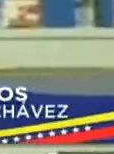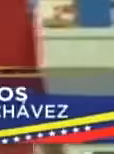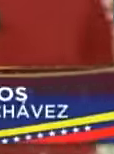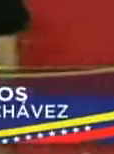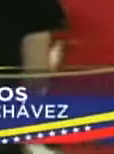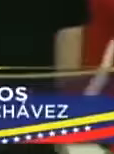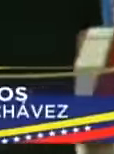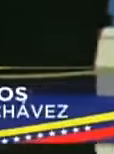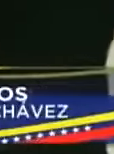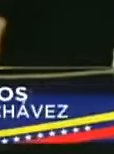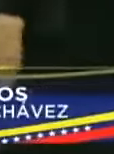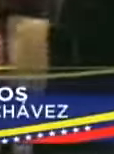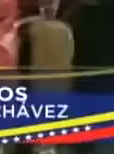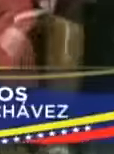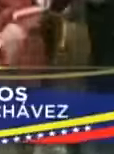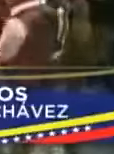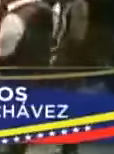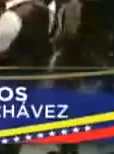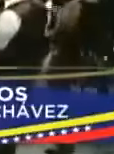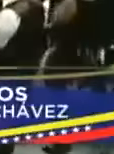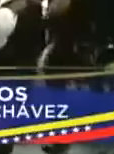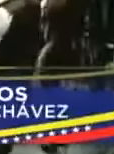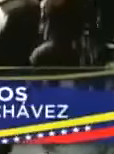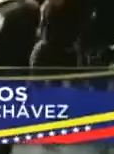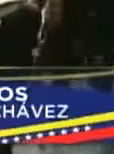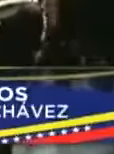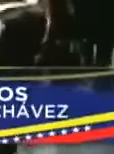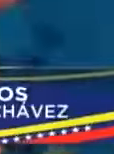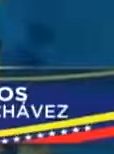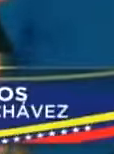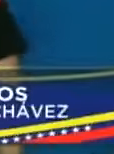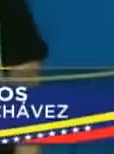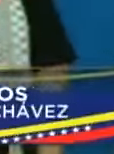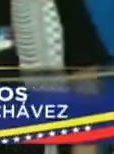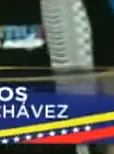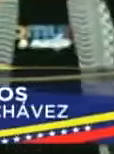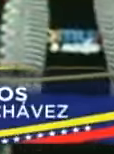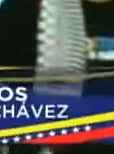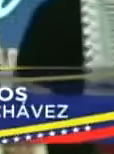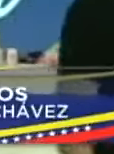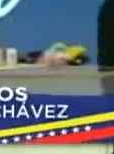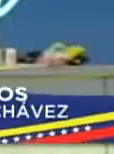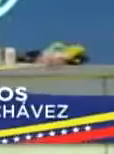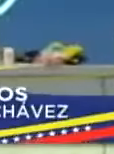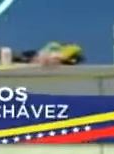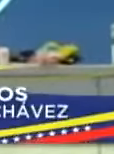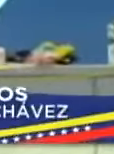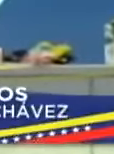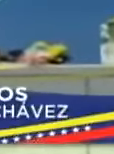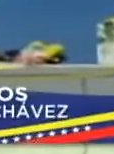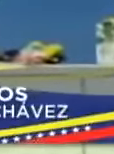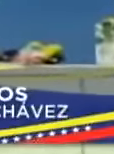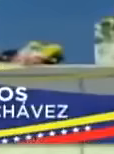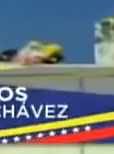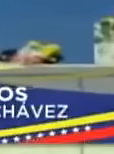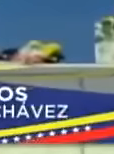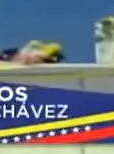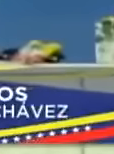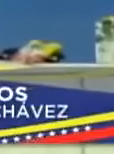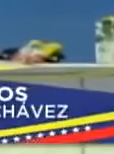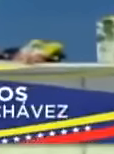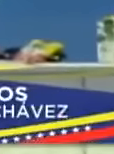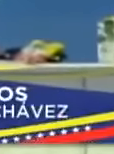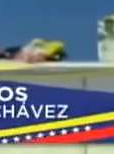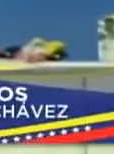como un eje transversal de todas las políticas de gobierno, sin lo cual no sería posible parir el socialismo. La organización